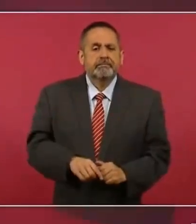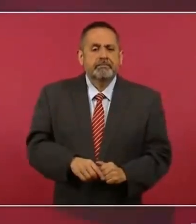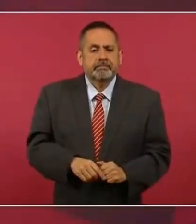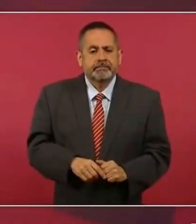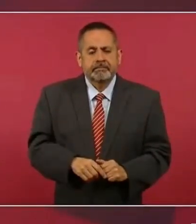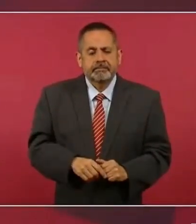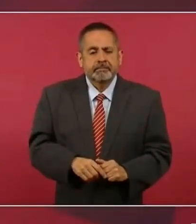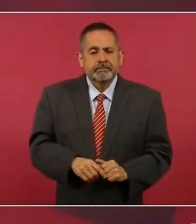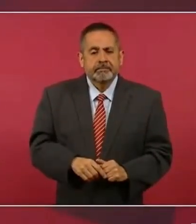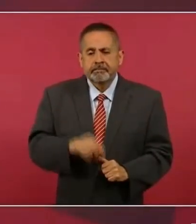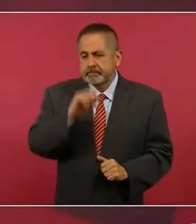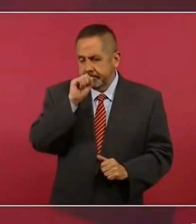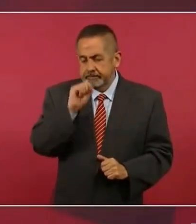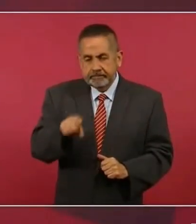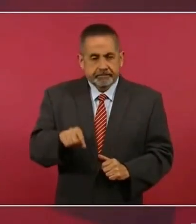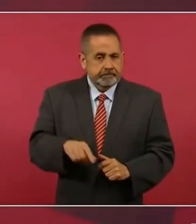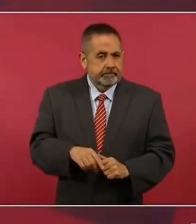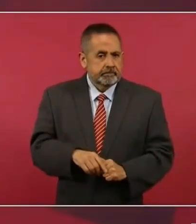Y tiene